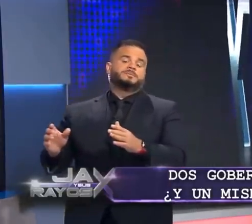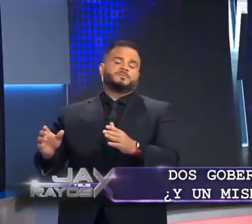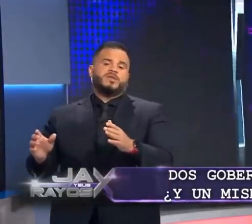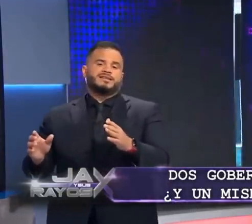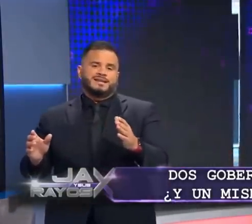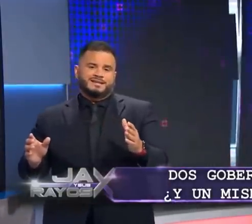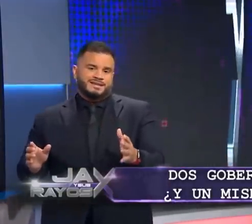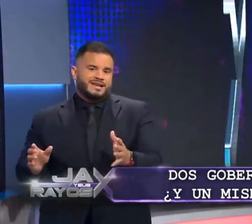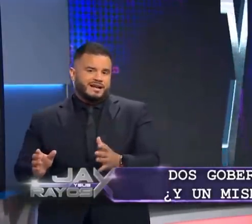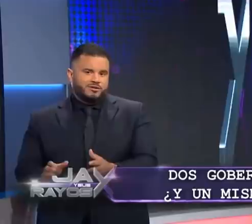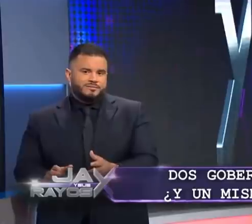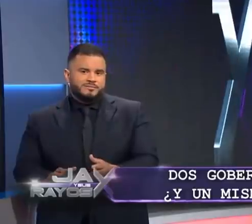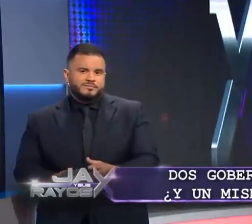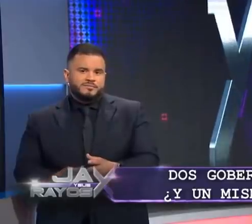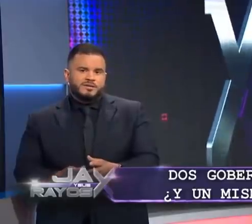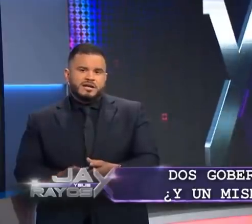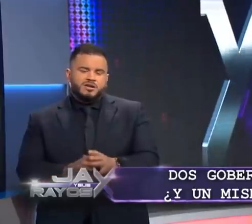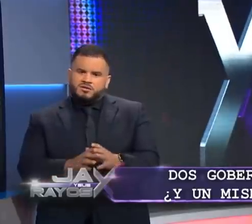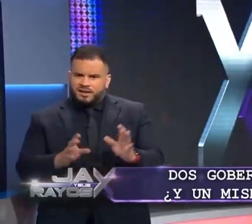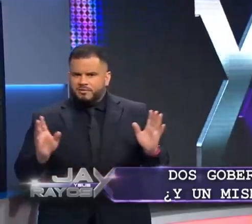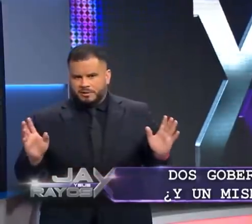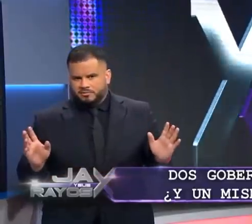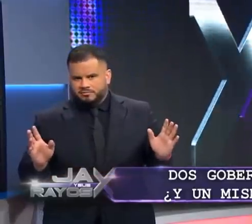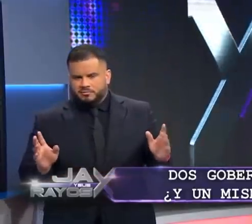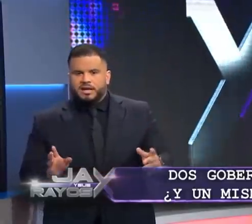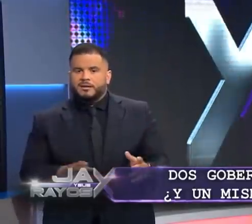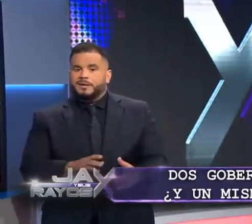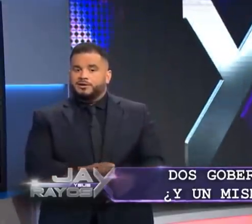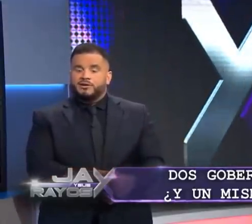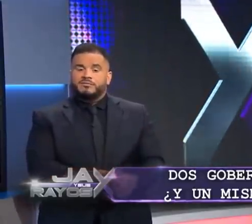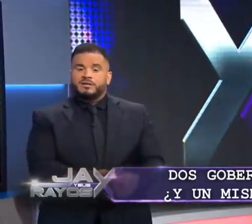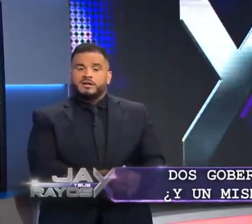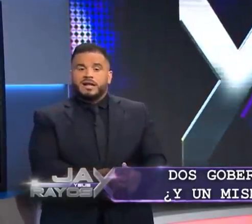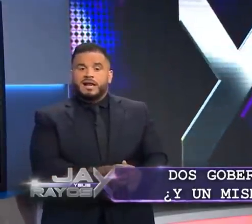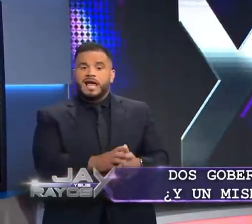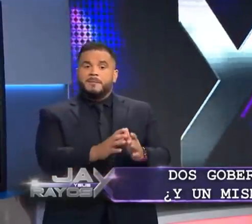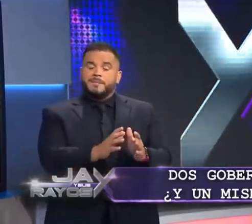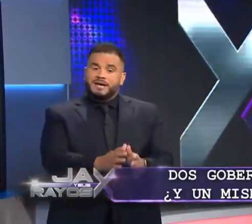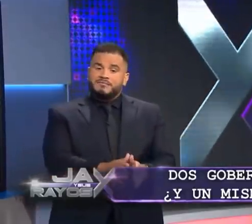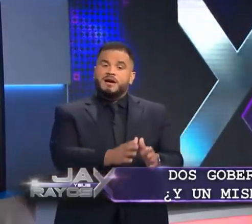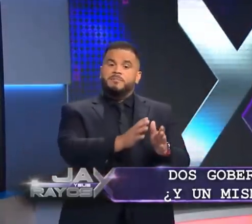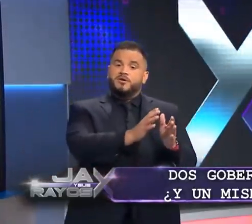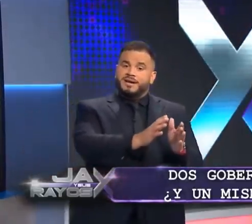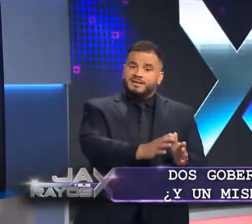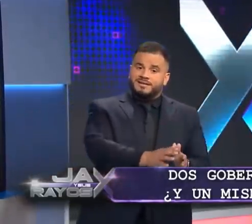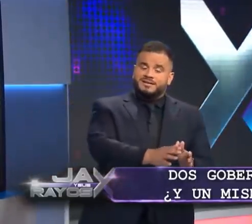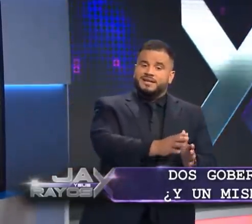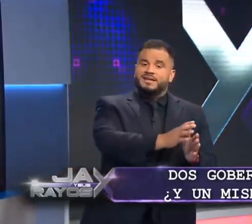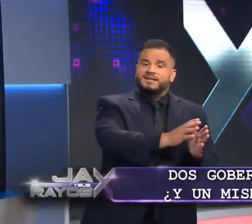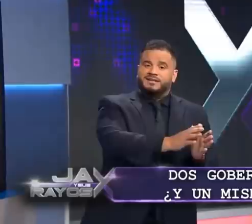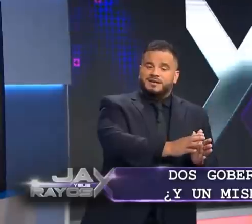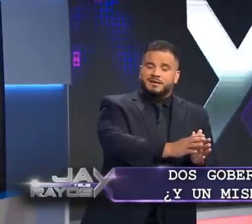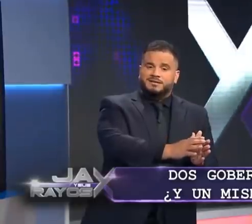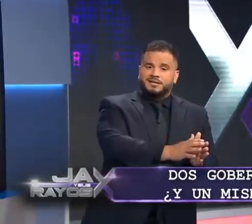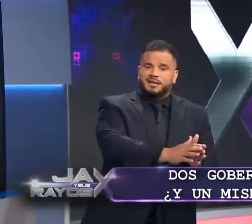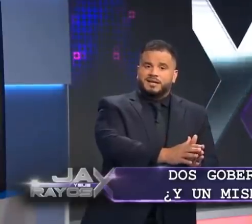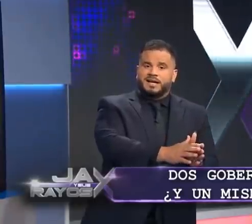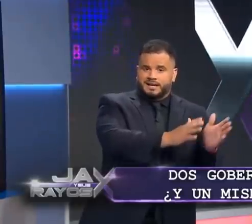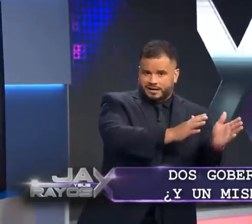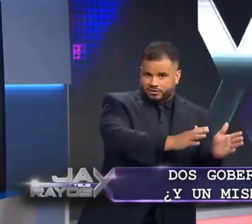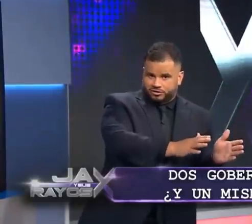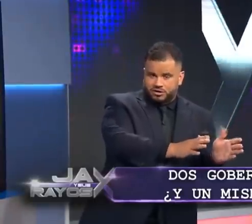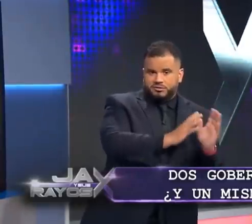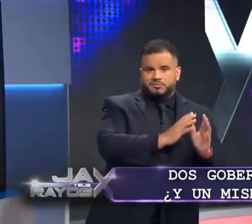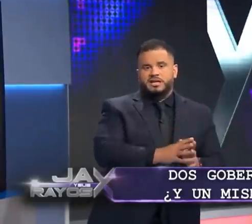gobernadora se le ha señalado que no dijo nada nuevo, que repitió las mismas promesas e iniciativas